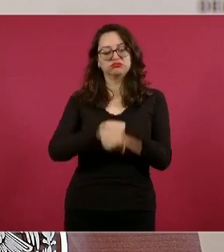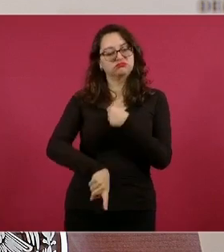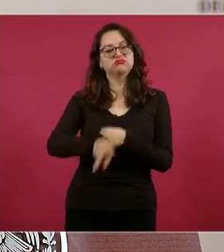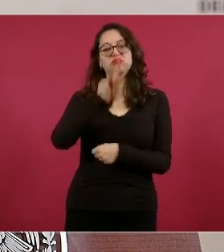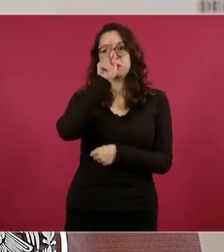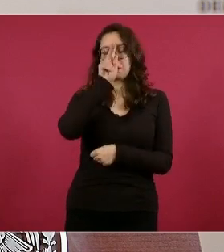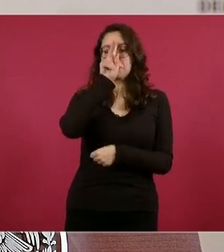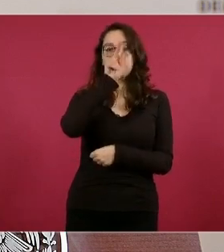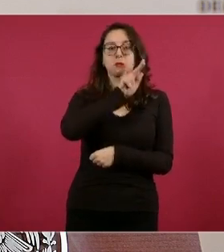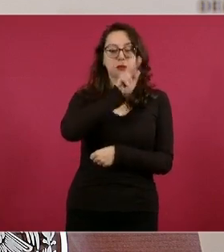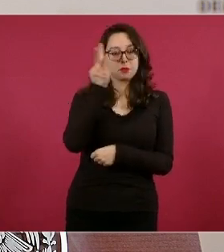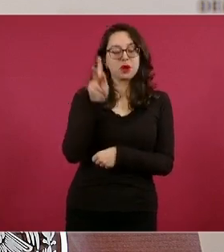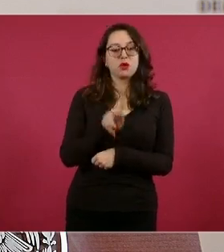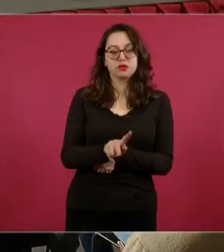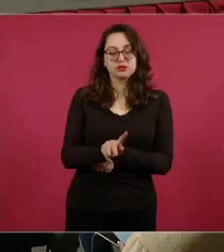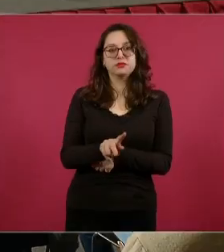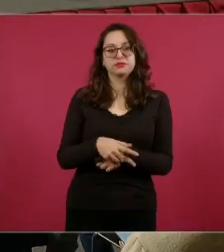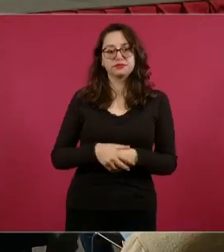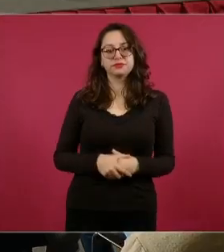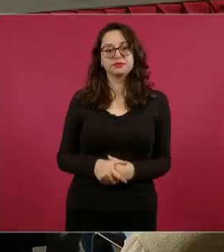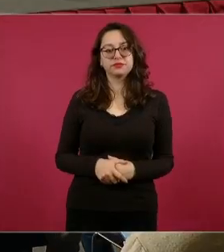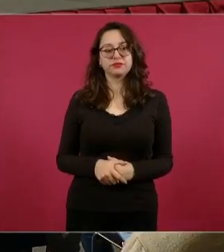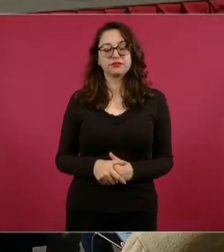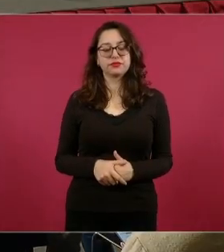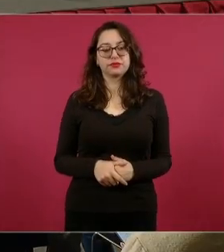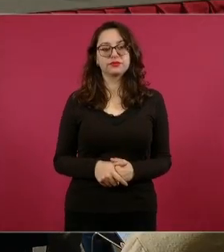fabricante. Siguiente, por favor.